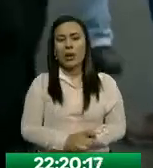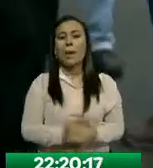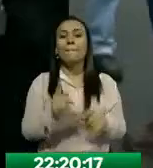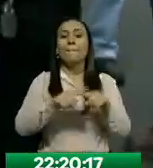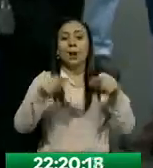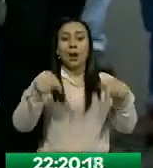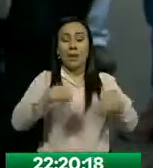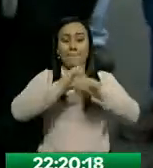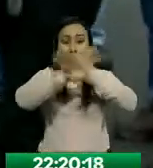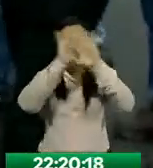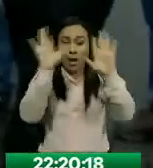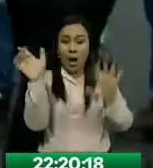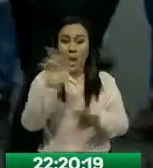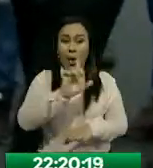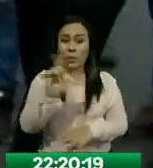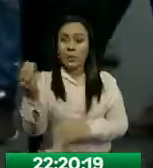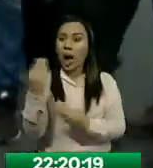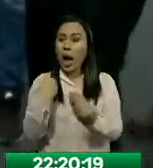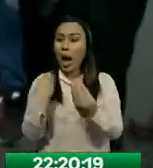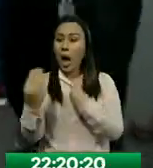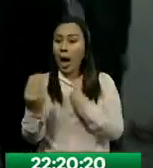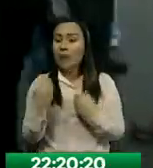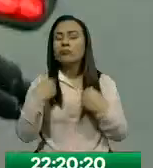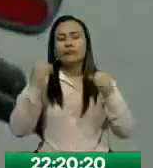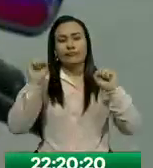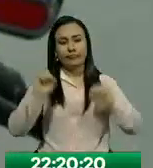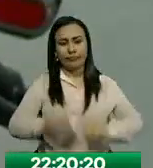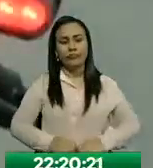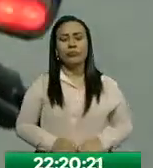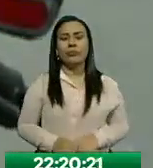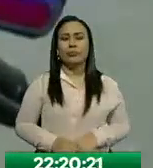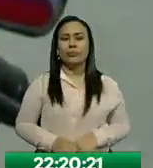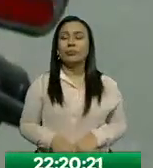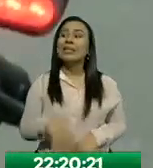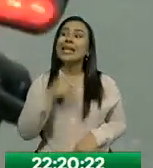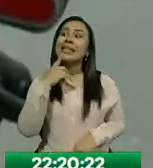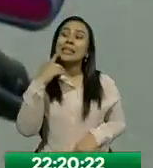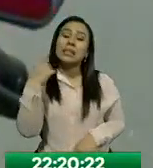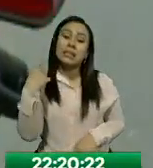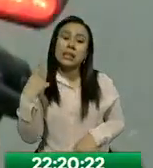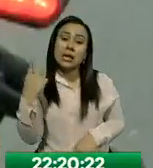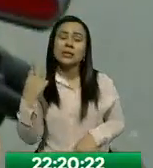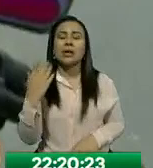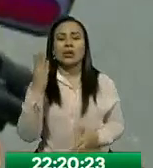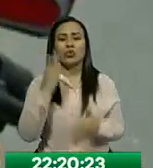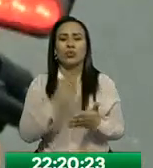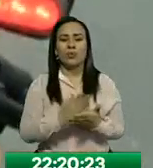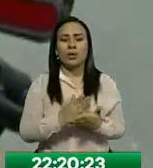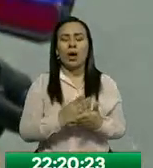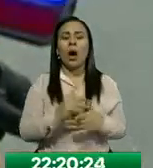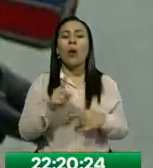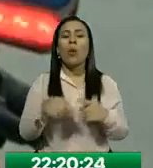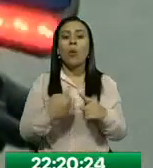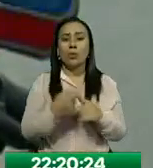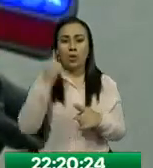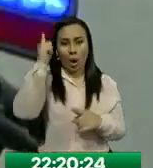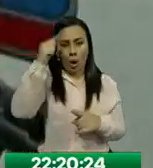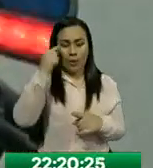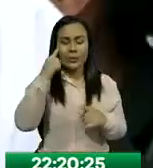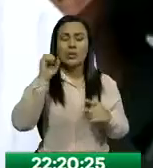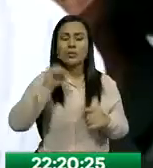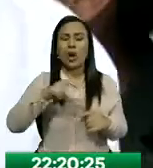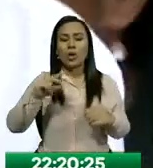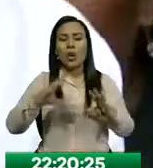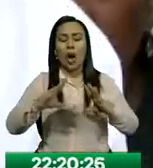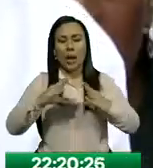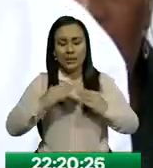lunes en la ciudad de Quito se registraron nuevas movilizaciones. Aseguran que estas solo se suspenderán si el gobierno acoge sus peticiones.